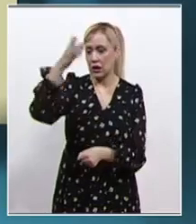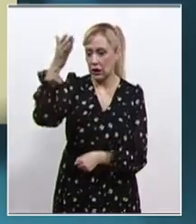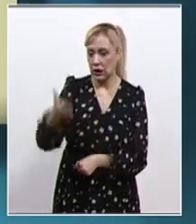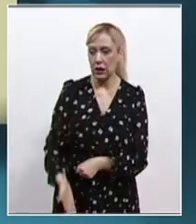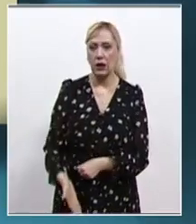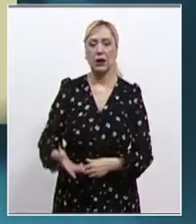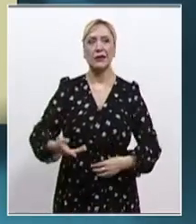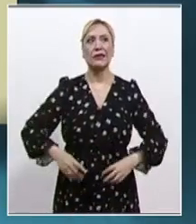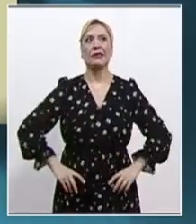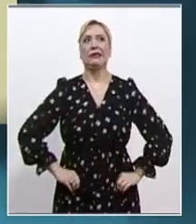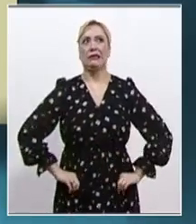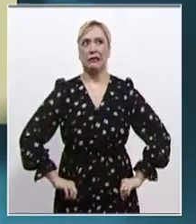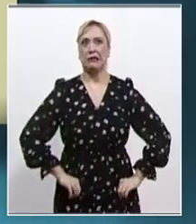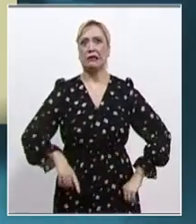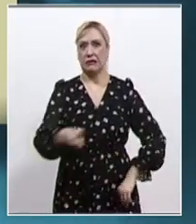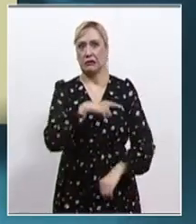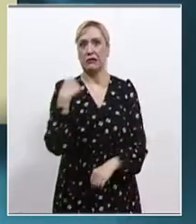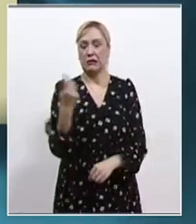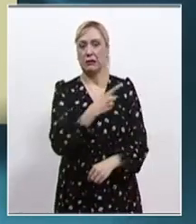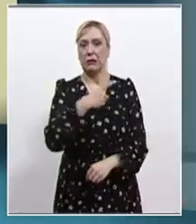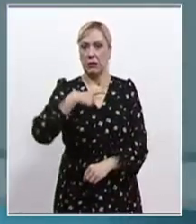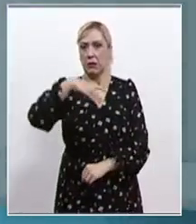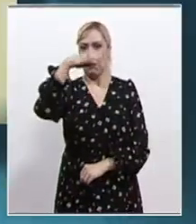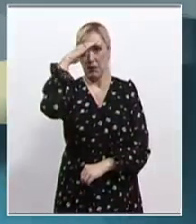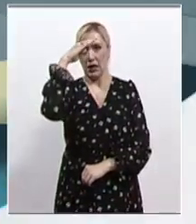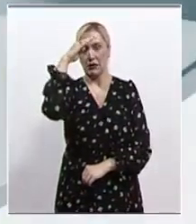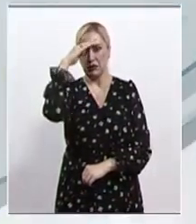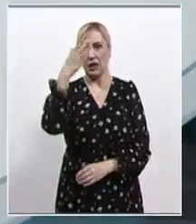que analizar.